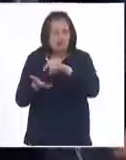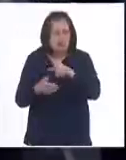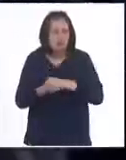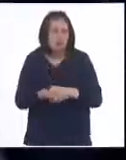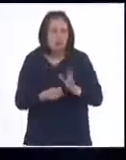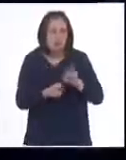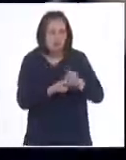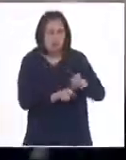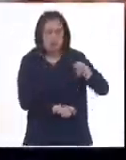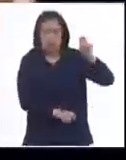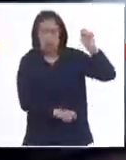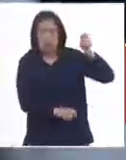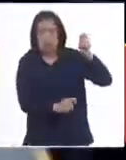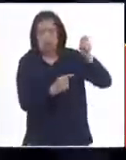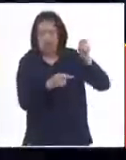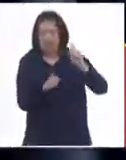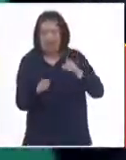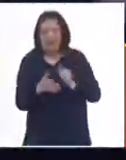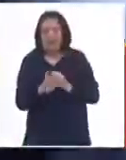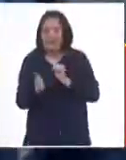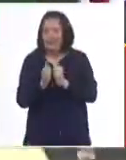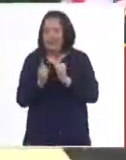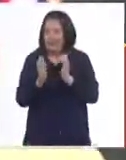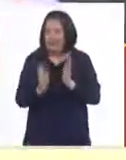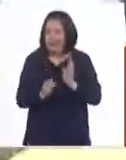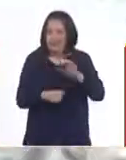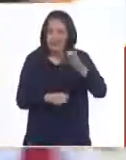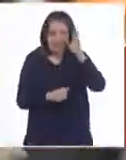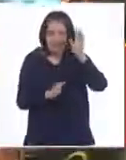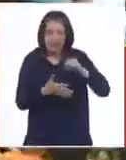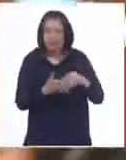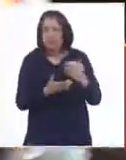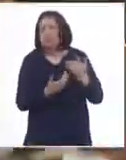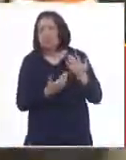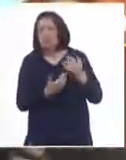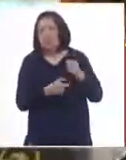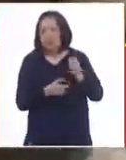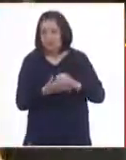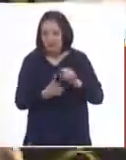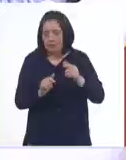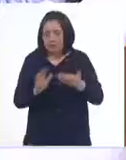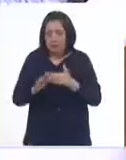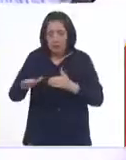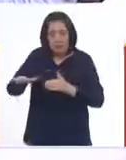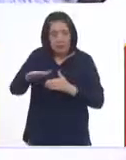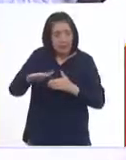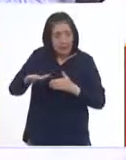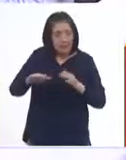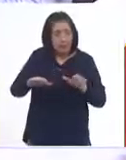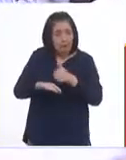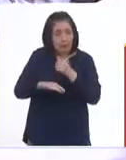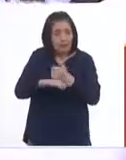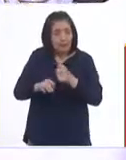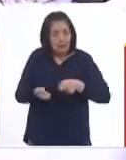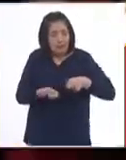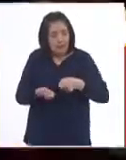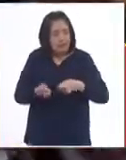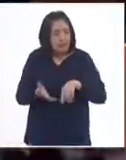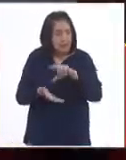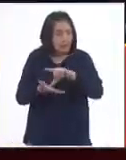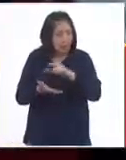Con los chicotes en alto, así ha recibido el candidato Pedro Castillo por los ronderos que lo esperaban en el local de la Confederación Nacional Agraria en el centro de